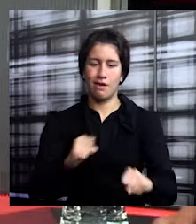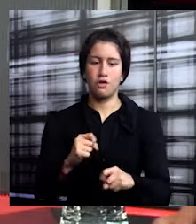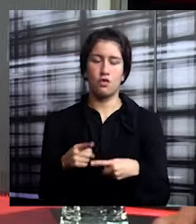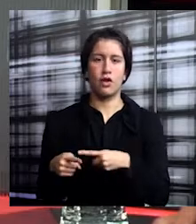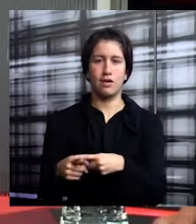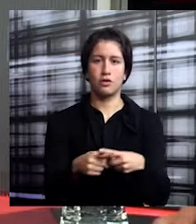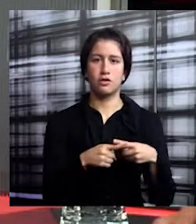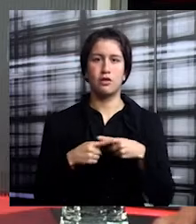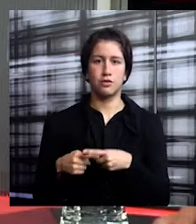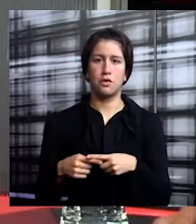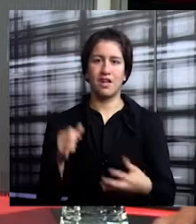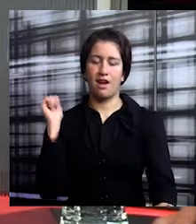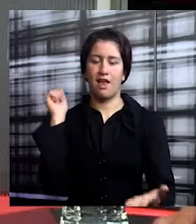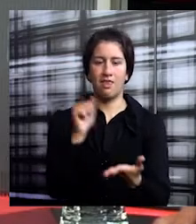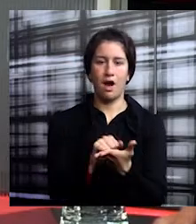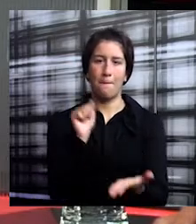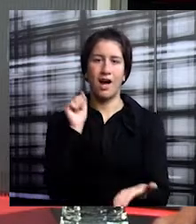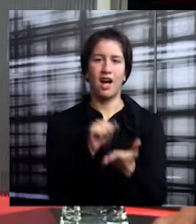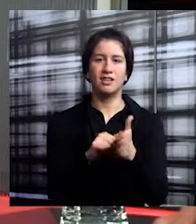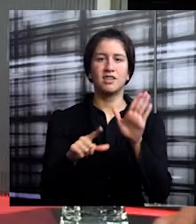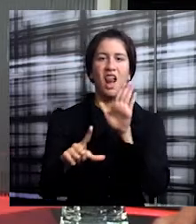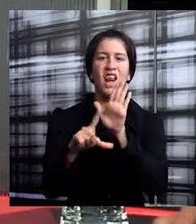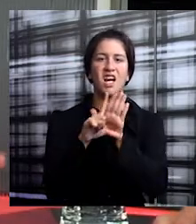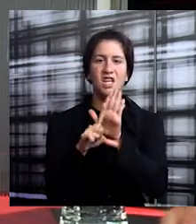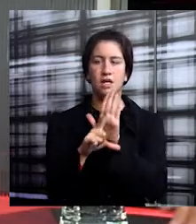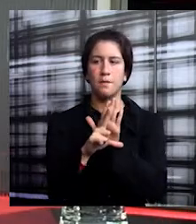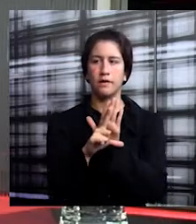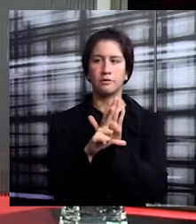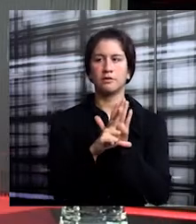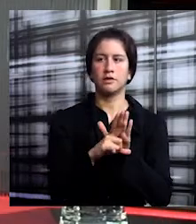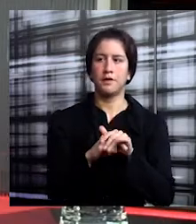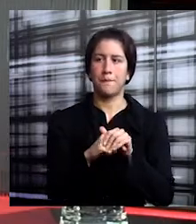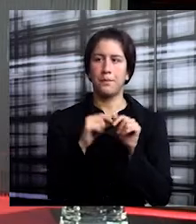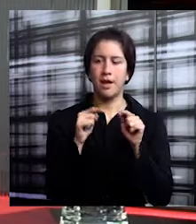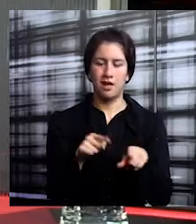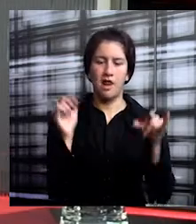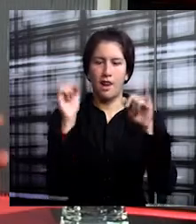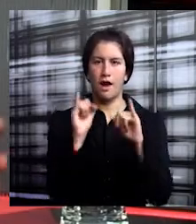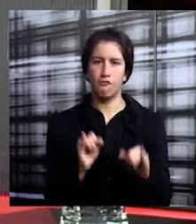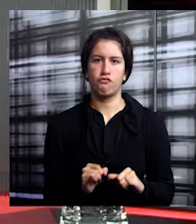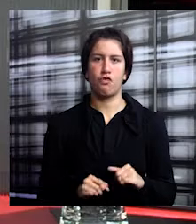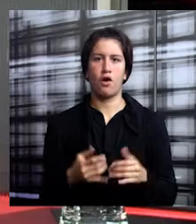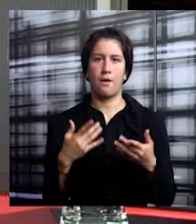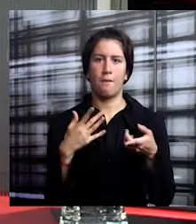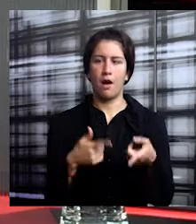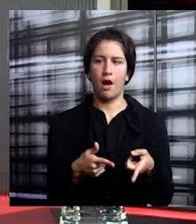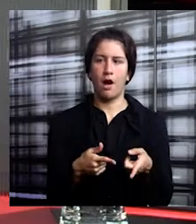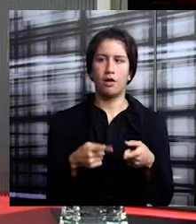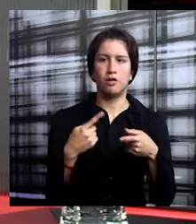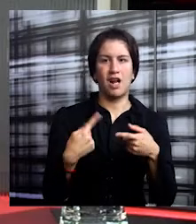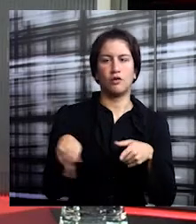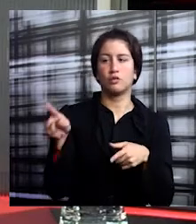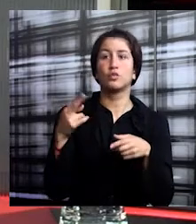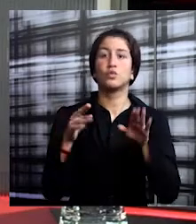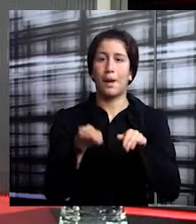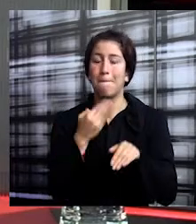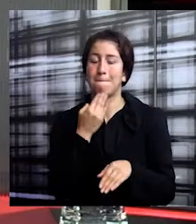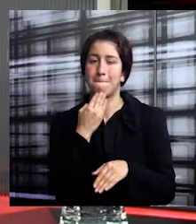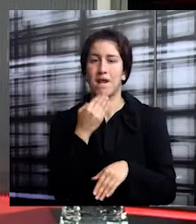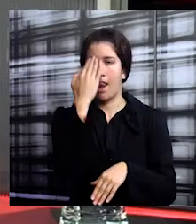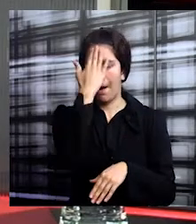muy legítimas, las diferencias se producen a veces en las maneras, en las formas y a su vez en la preocupación de